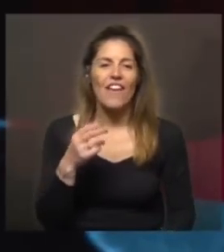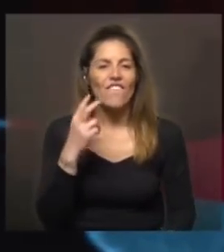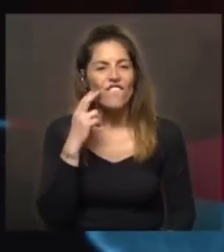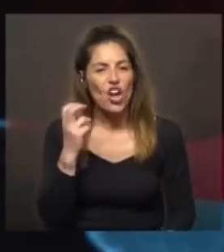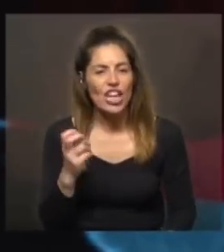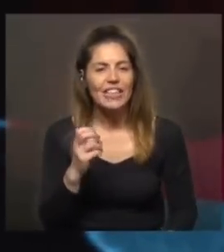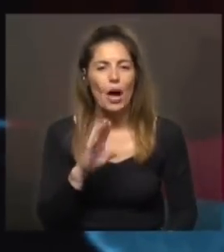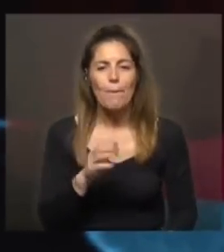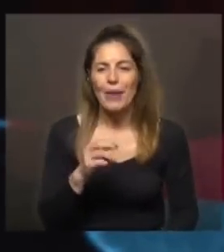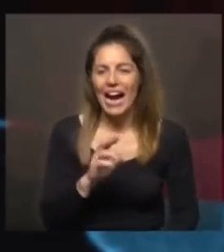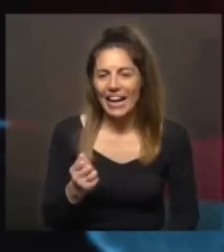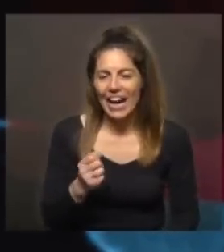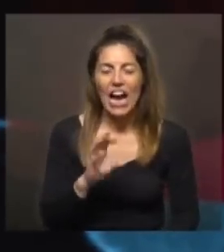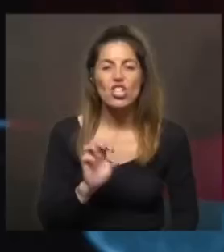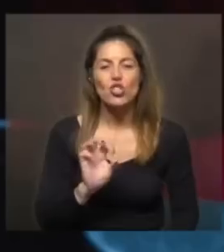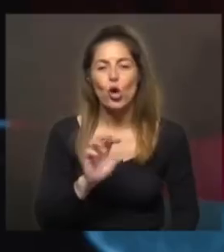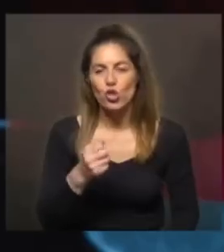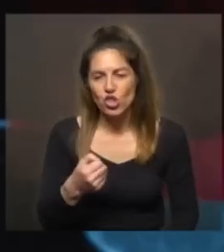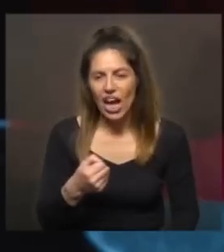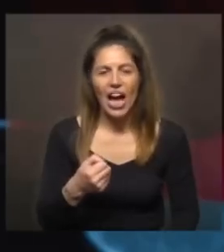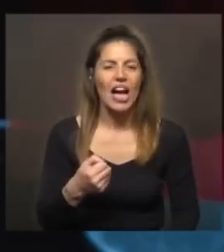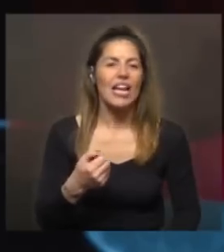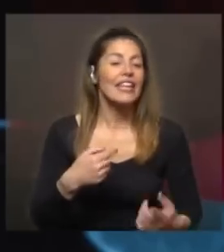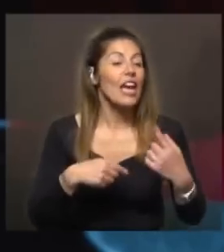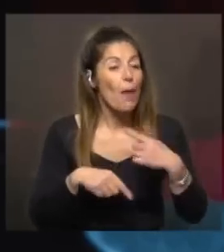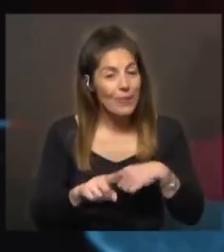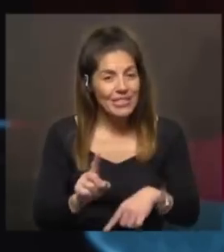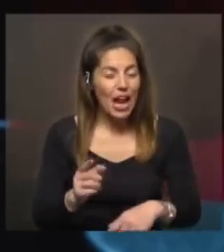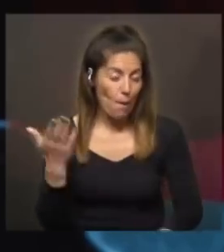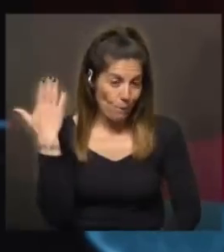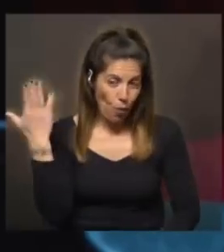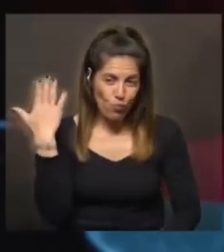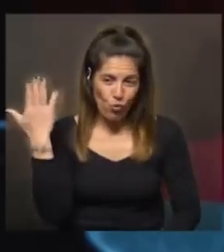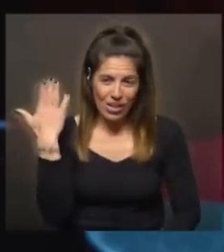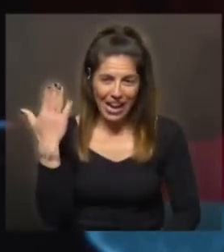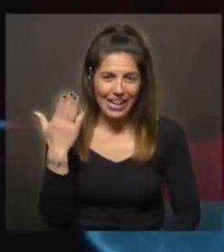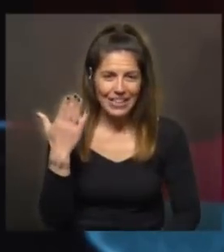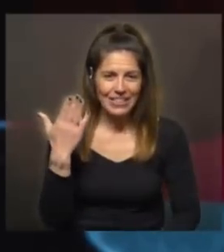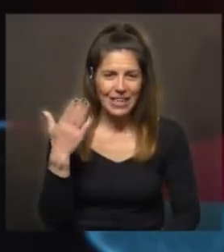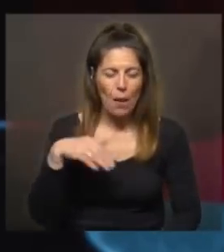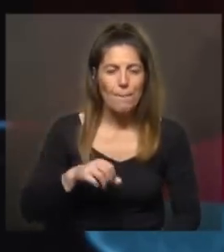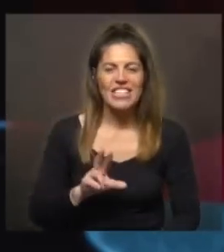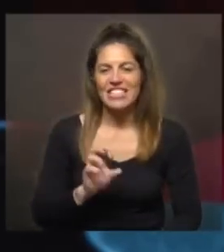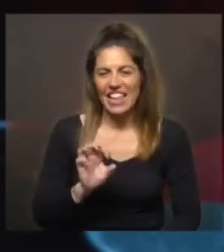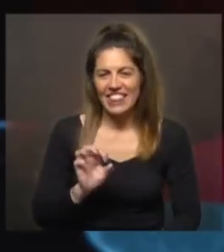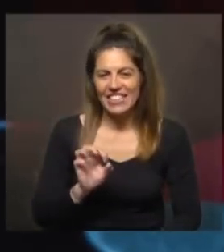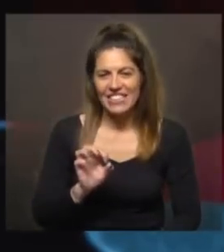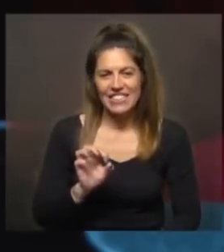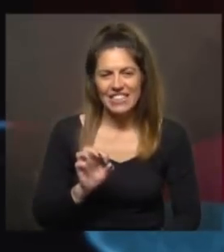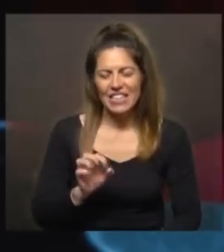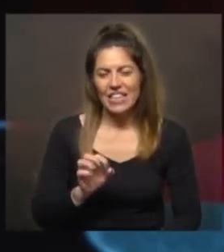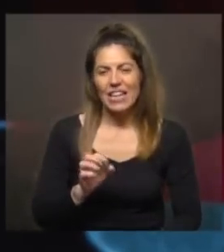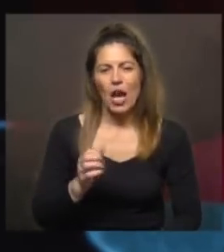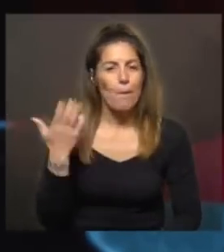Parra y me habla también de Mercedes Sosa que a pesar de ser populares sobre todo Mercedes y masiva como era Mercedes